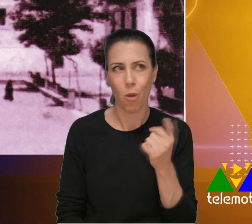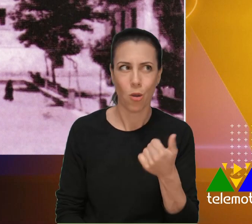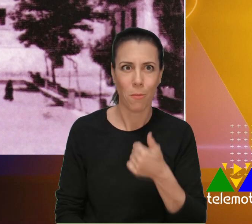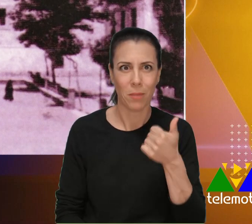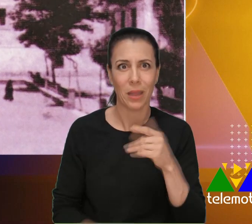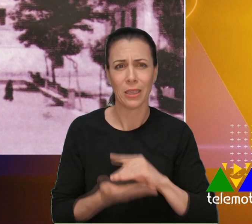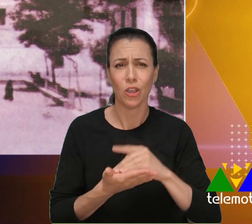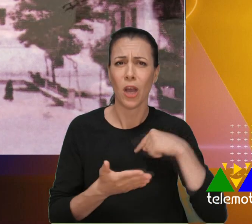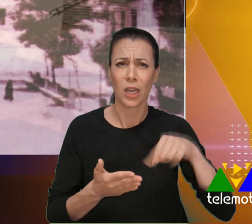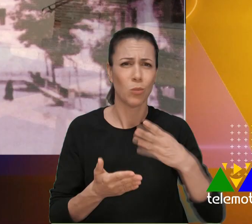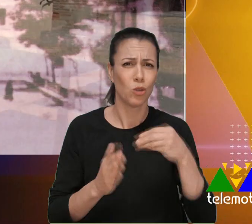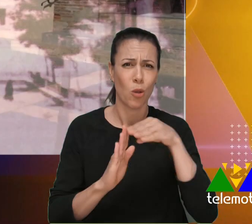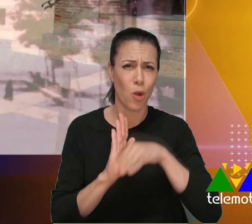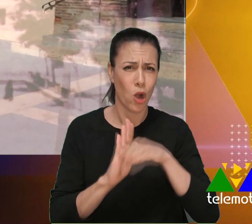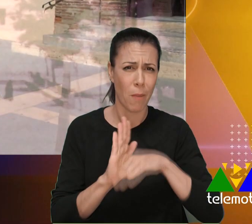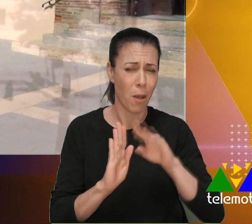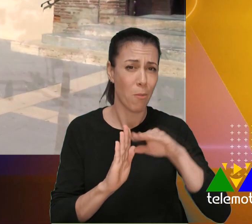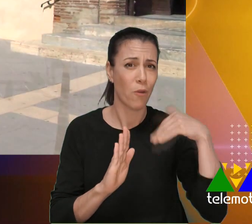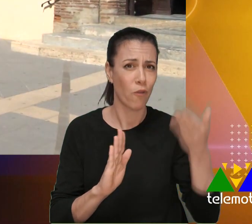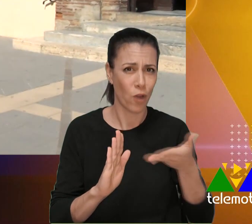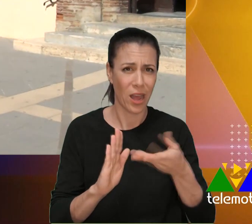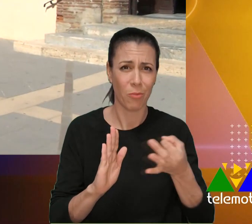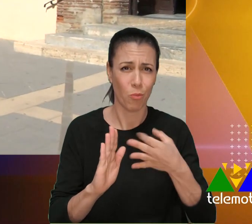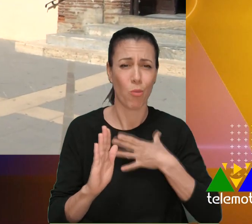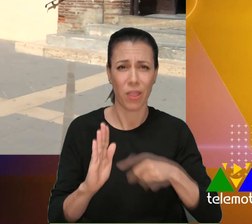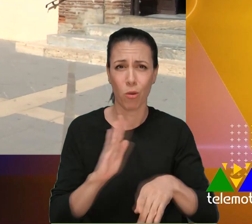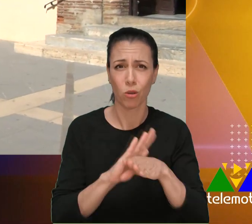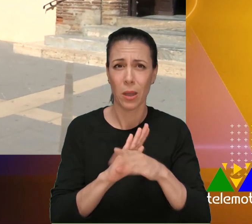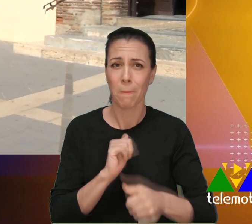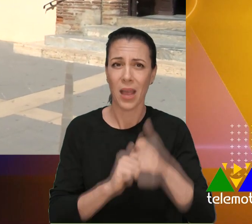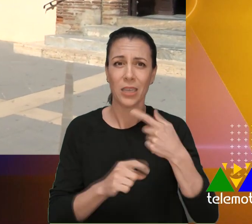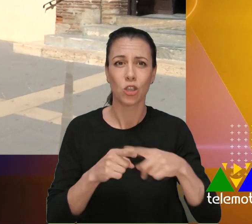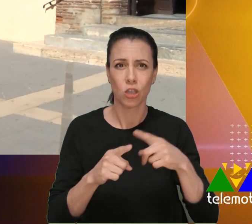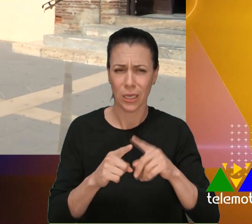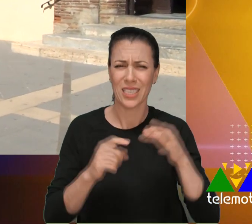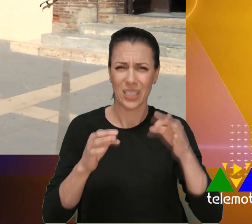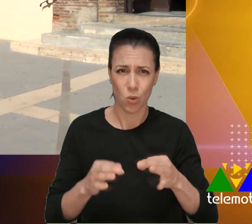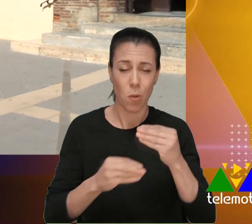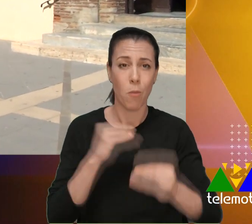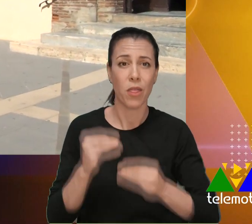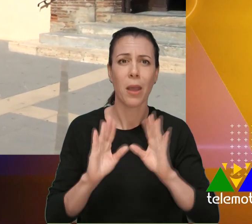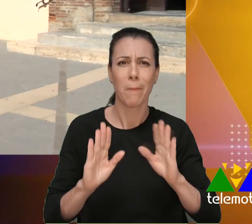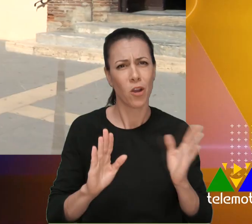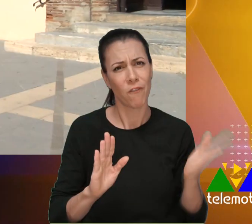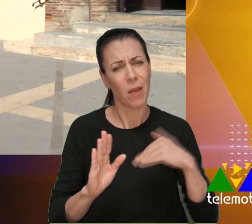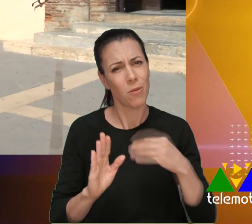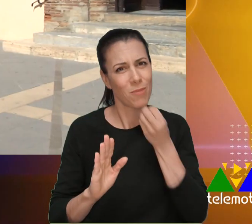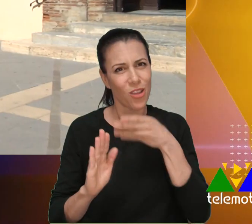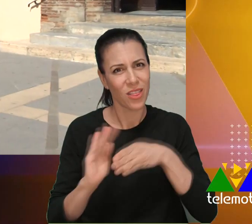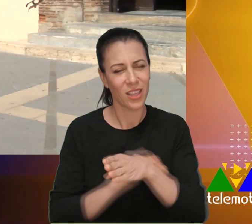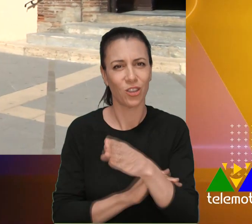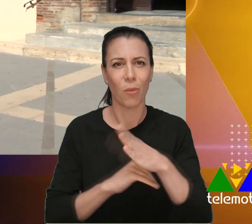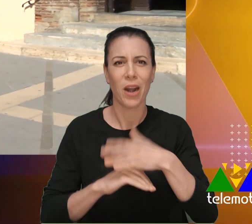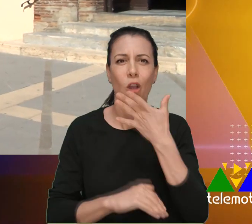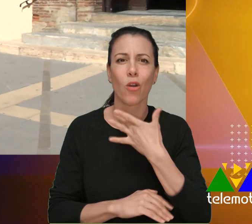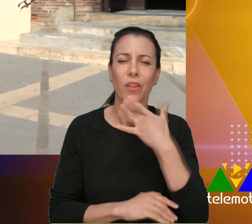estar aquí muchos programas por fuera todavía hablándoles de muchas más cosas, y que seguro que lo vamos a hacer. Pero vamos a ir metiéndonos ya dentro